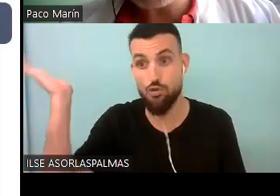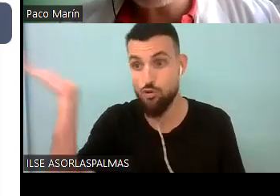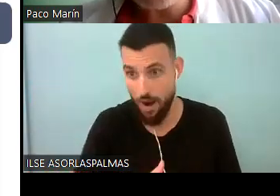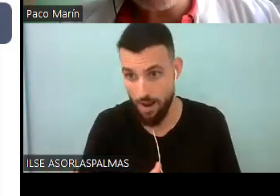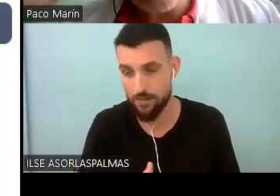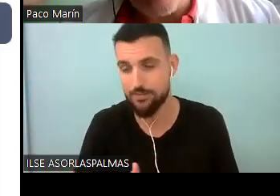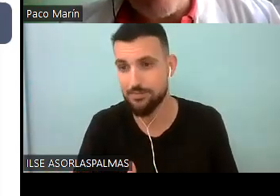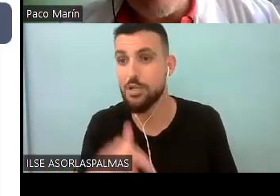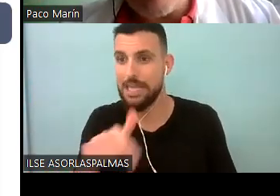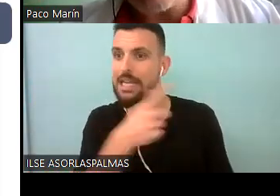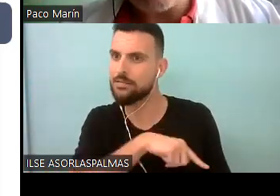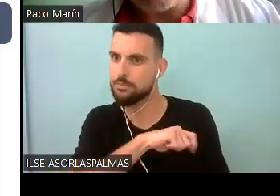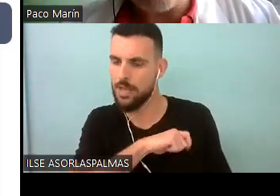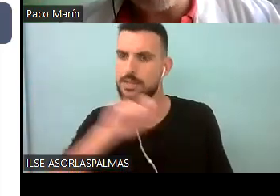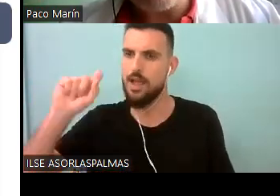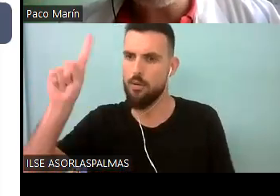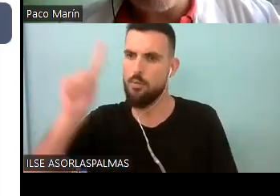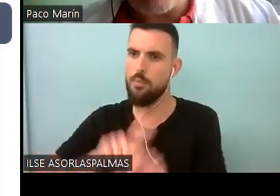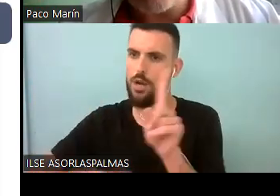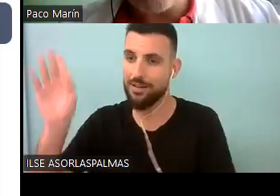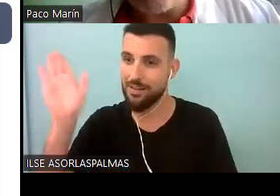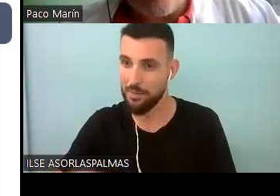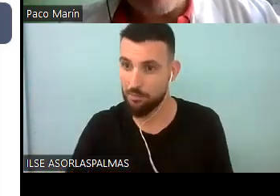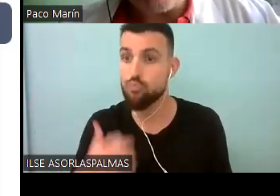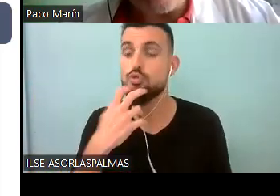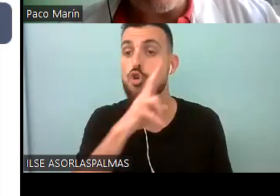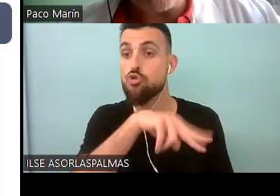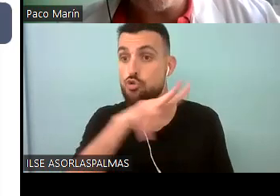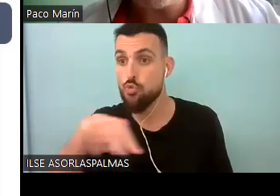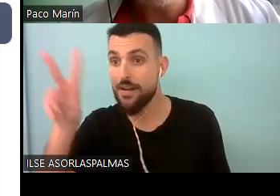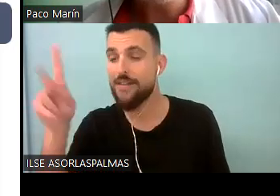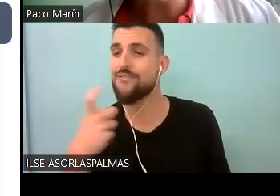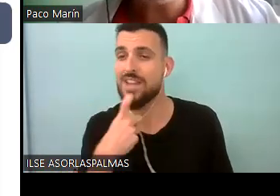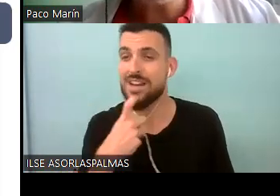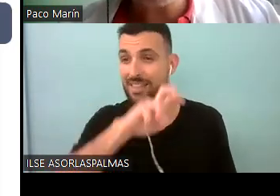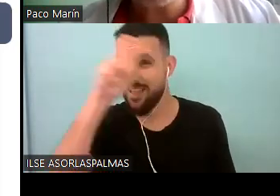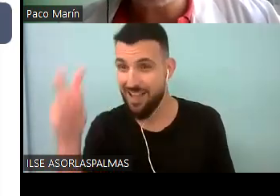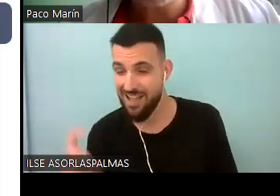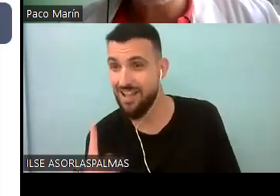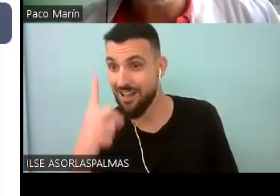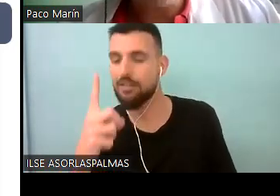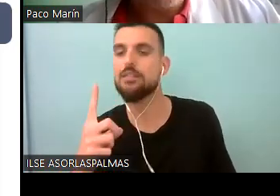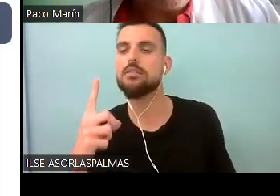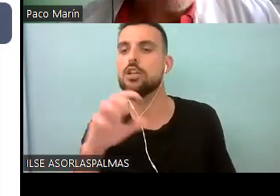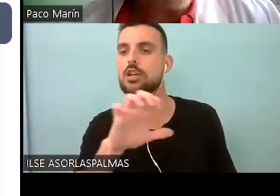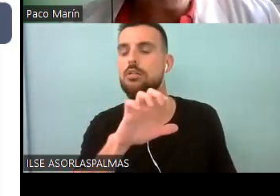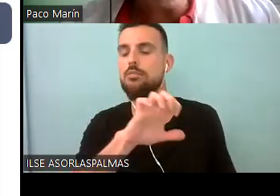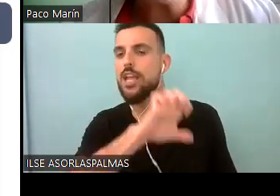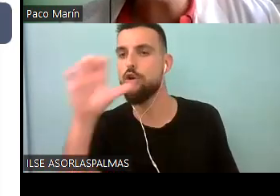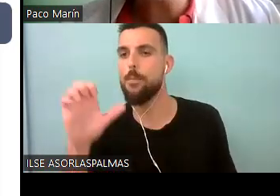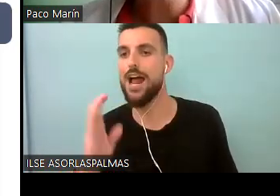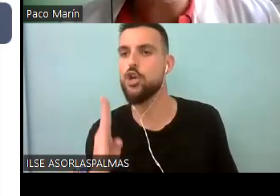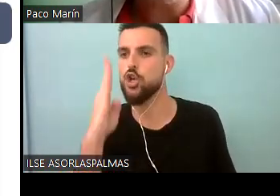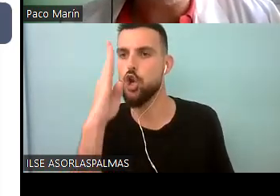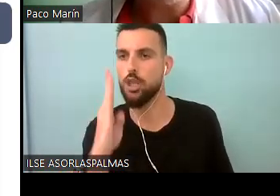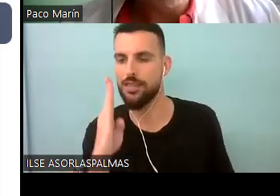Allí lo que han hecho es asumir ya que son un país sin tanto sol, o que son países sin tanto sol, y se ha suplementado determinados